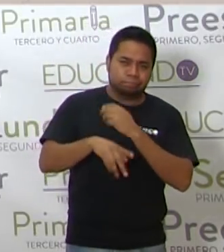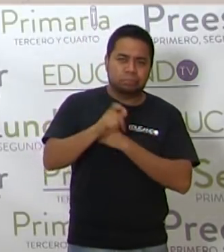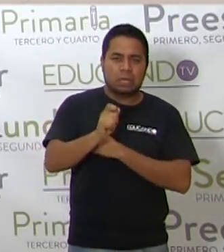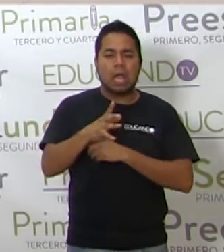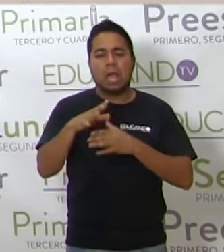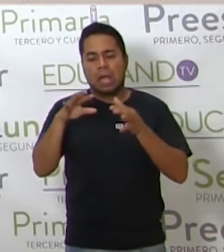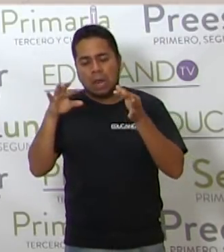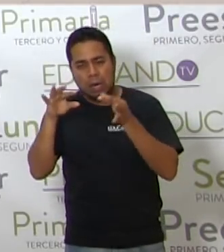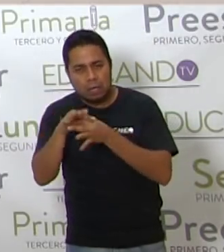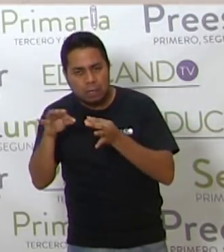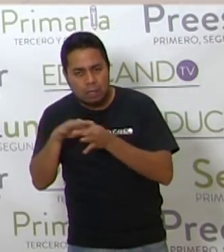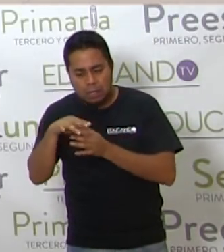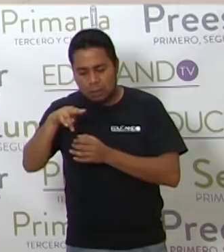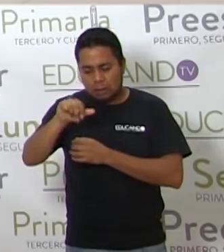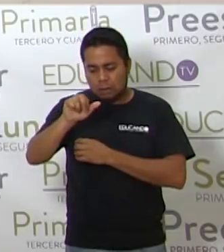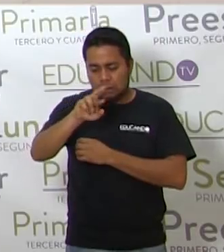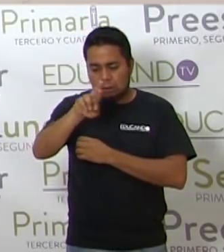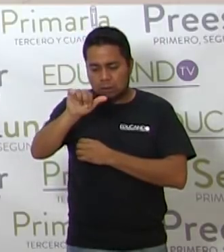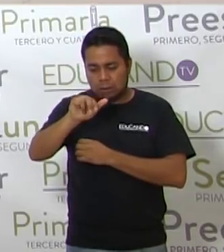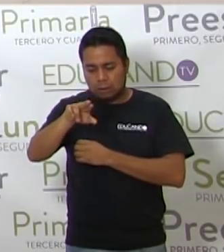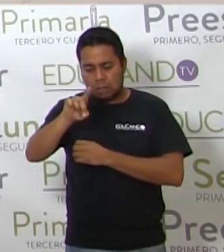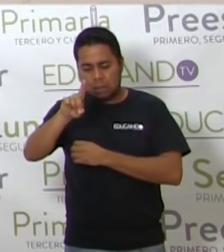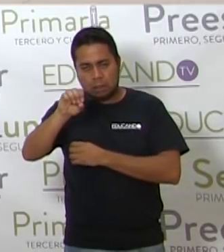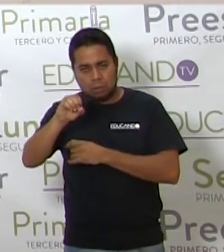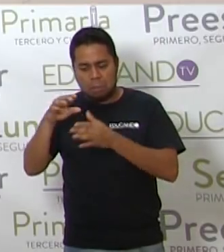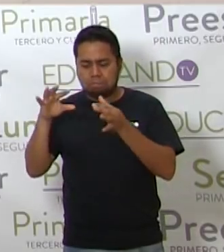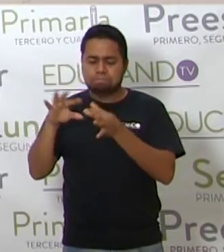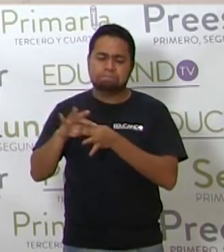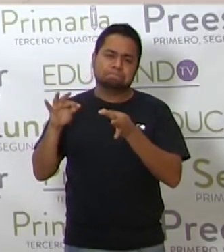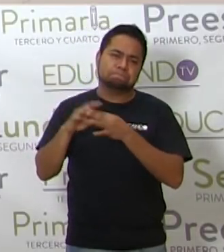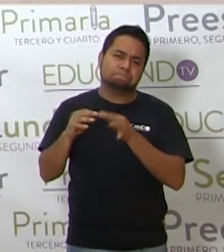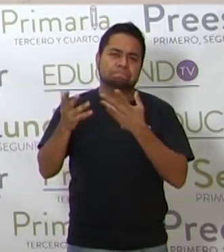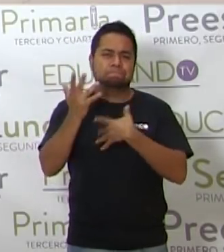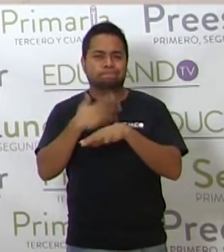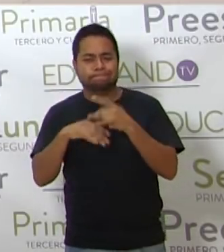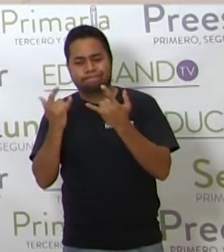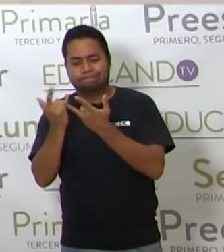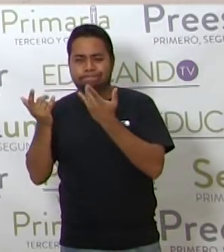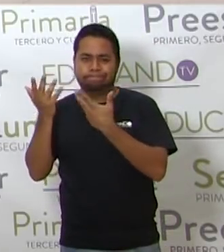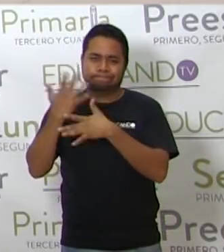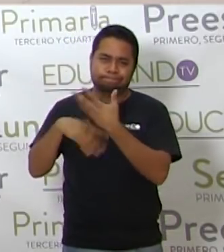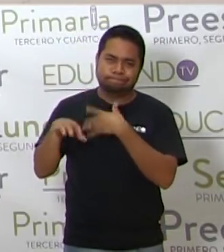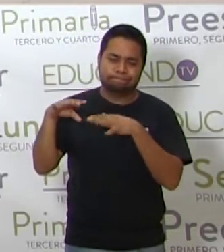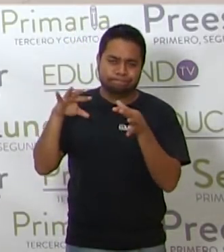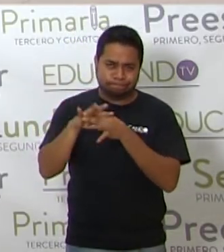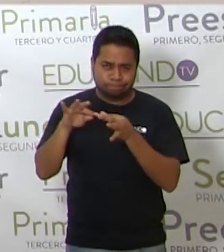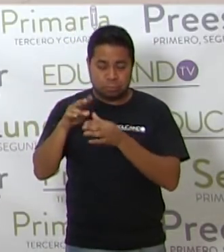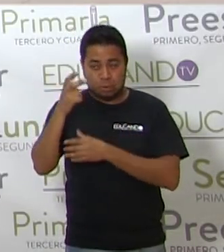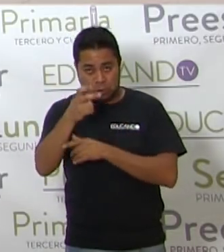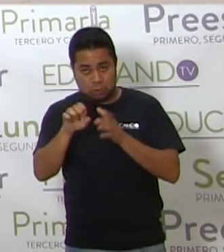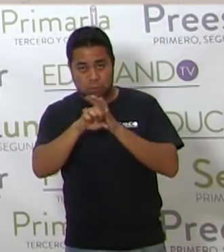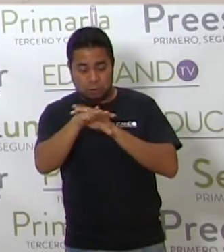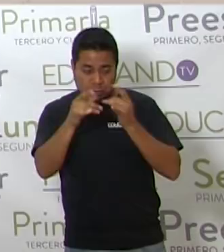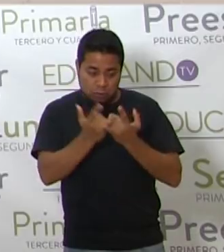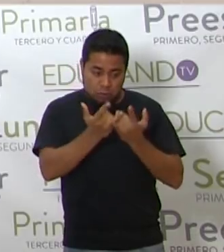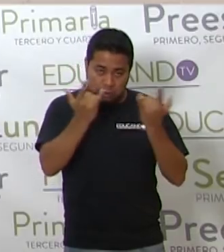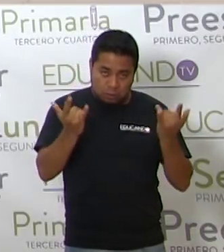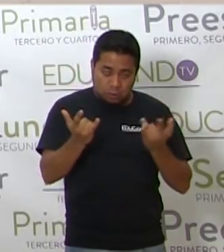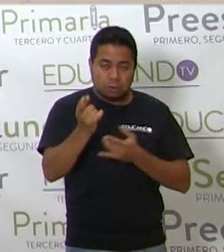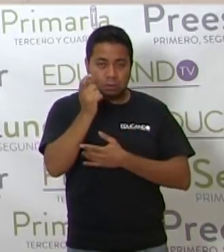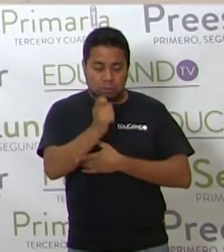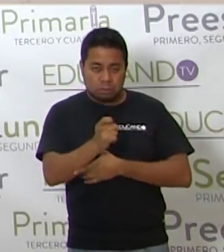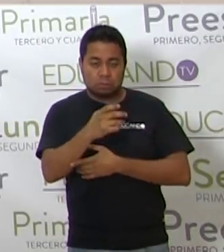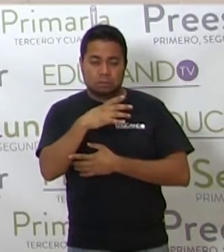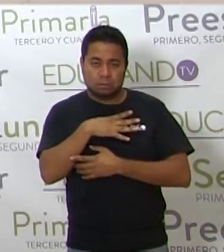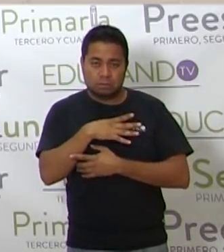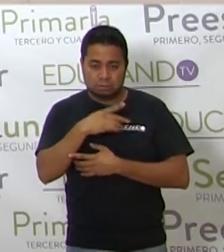narrando al momento de comunicar tu historia. Es por eso que las historias que son